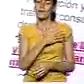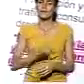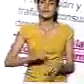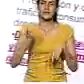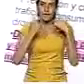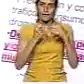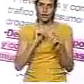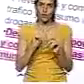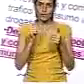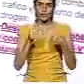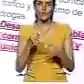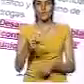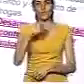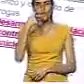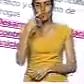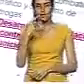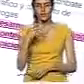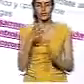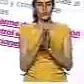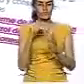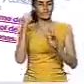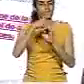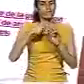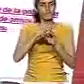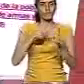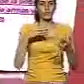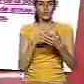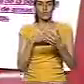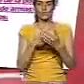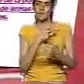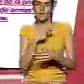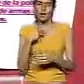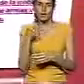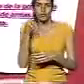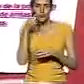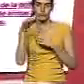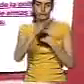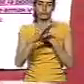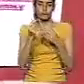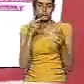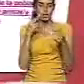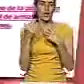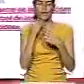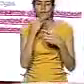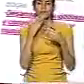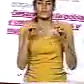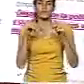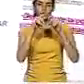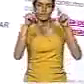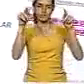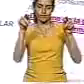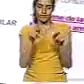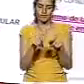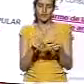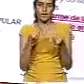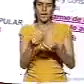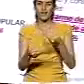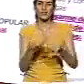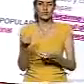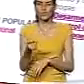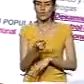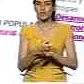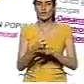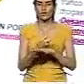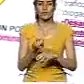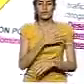llegamos al gobierno, comenzó una política en lucha contra la criminalidad y la violencia. Fíjate, aquí están estos elementos. ¿Qué ha hecho el gobierno del presidente Hugo